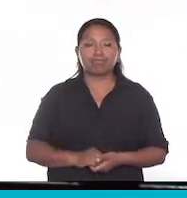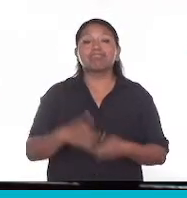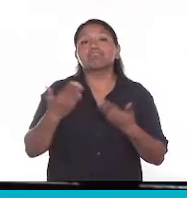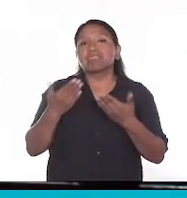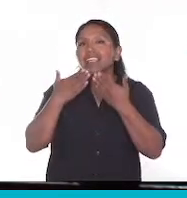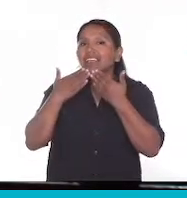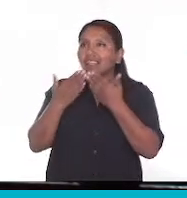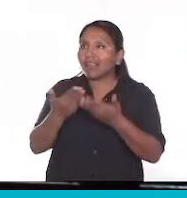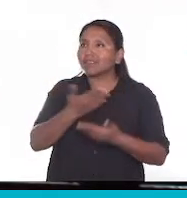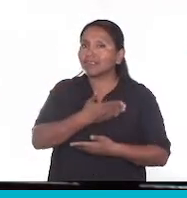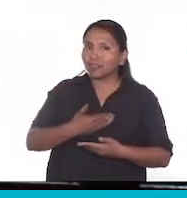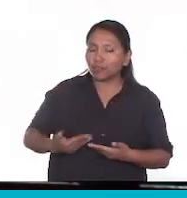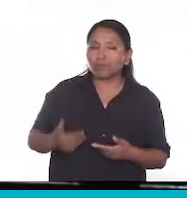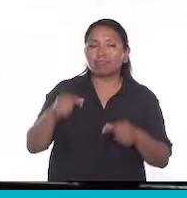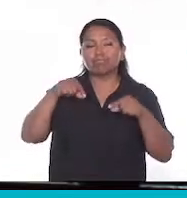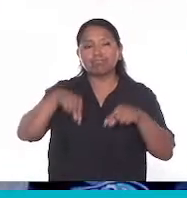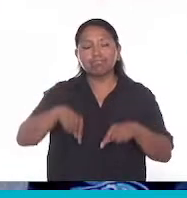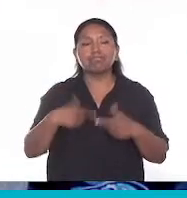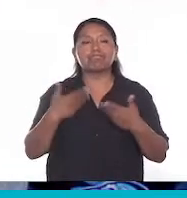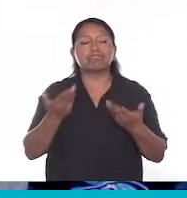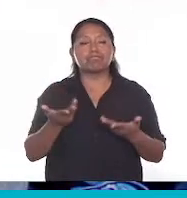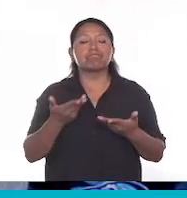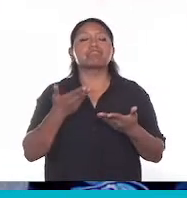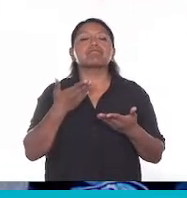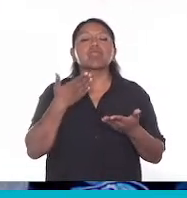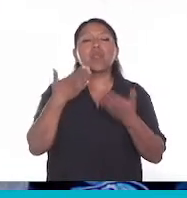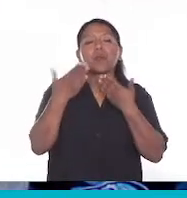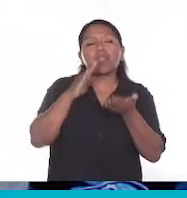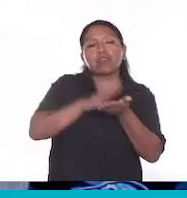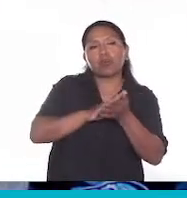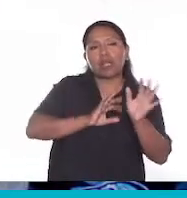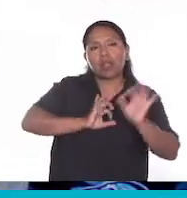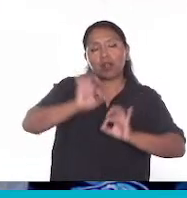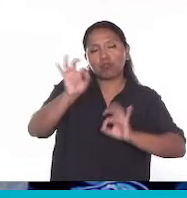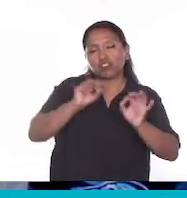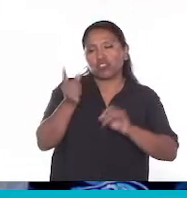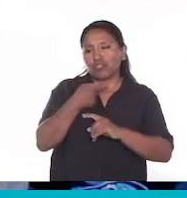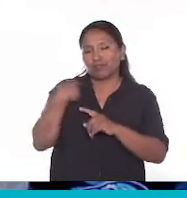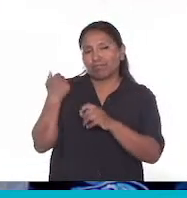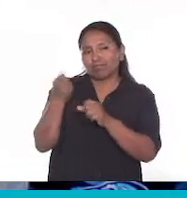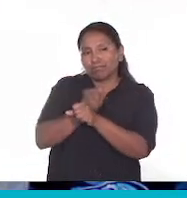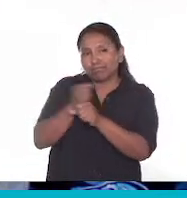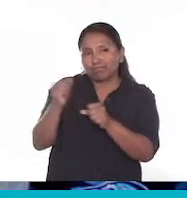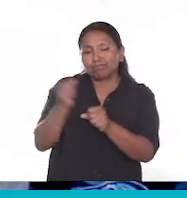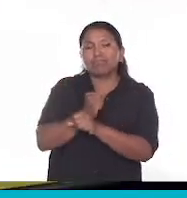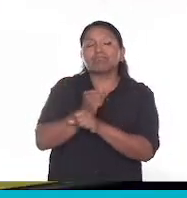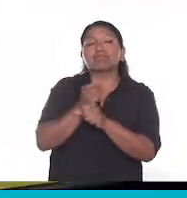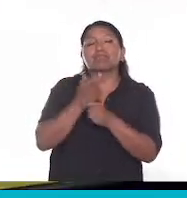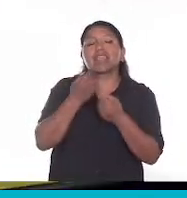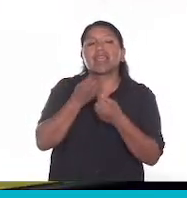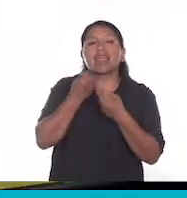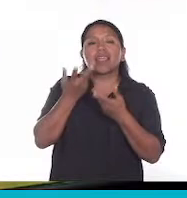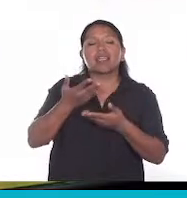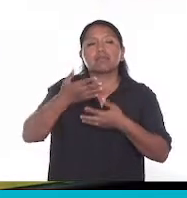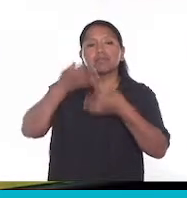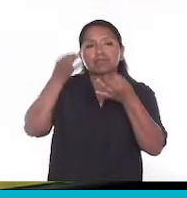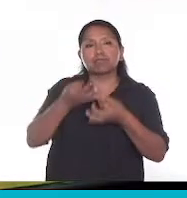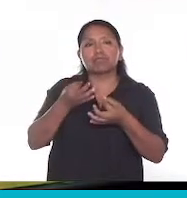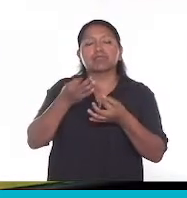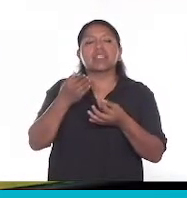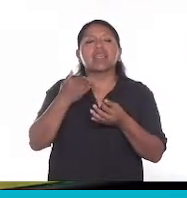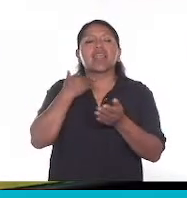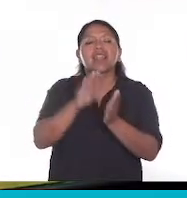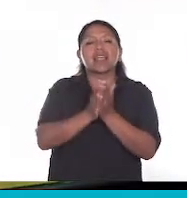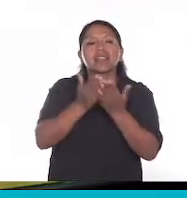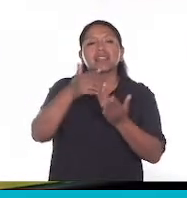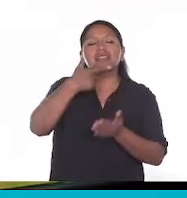señor presidente. En esta oportunidad voy a referirme al proyecto que aprobamos de declaración de interés del libro de